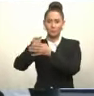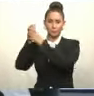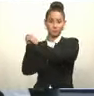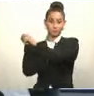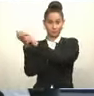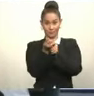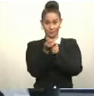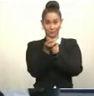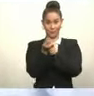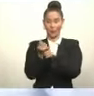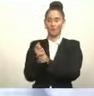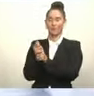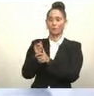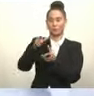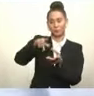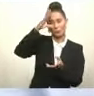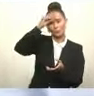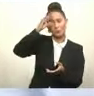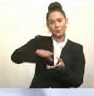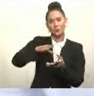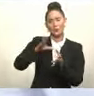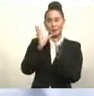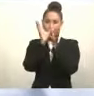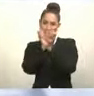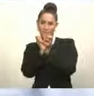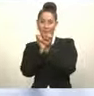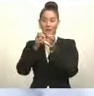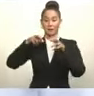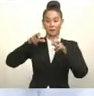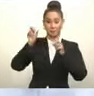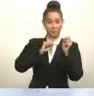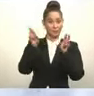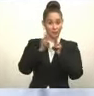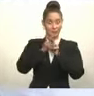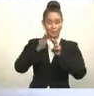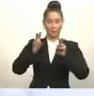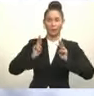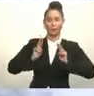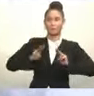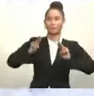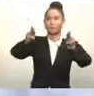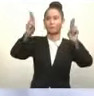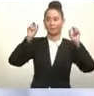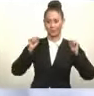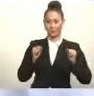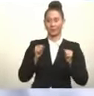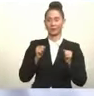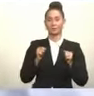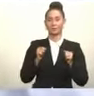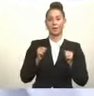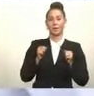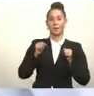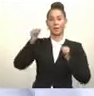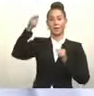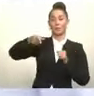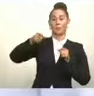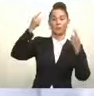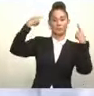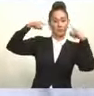a cuadrarse, enseñando a quechar y enseñando a correr. Vamos a ver a un buen tenista enseñando tenis de